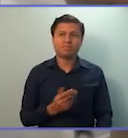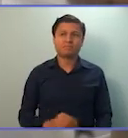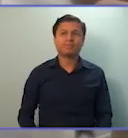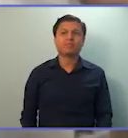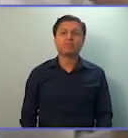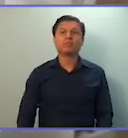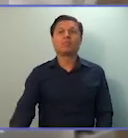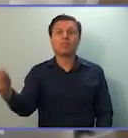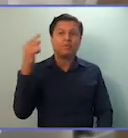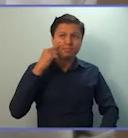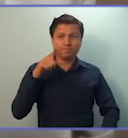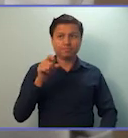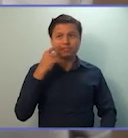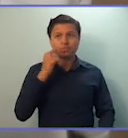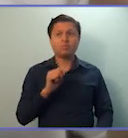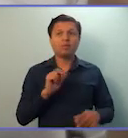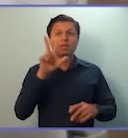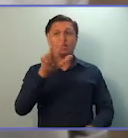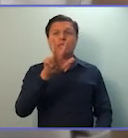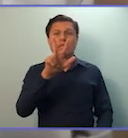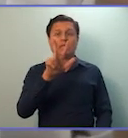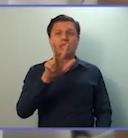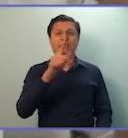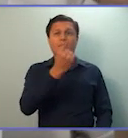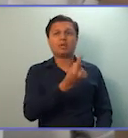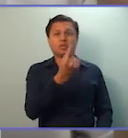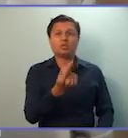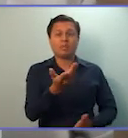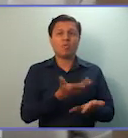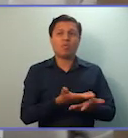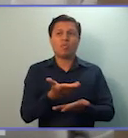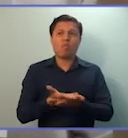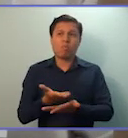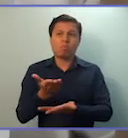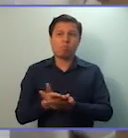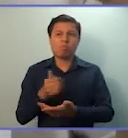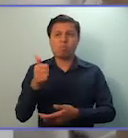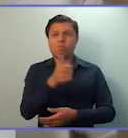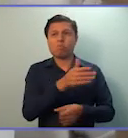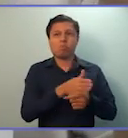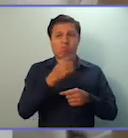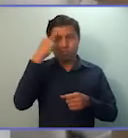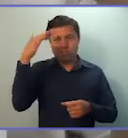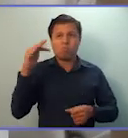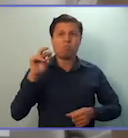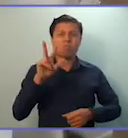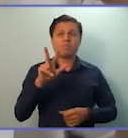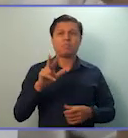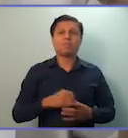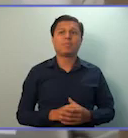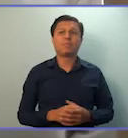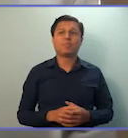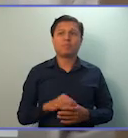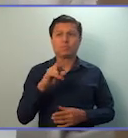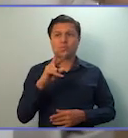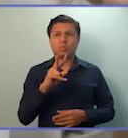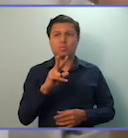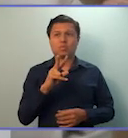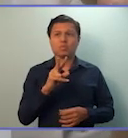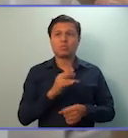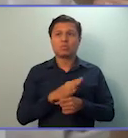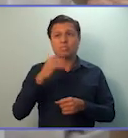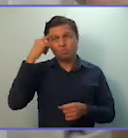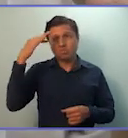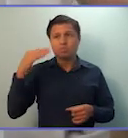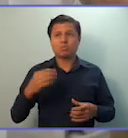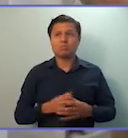si se fijan tres contendientes y de esos tres contendientes hay dos partidos que van en coalición